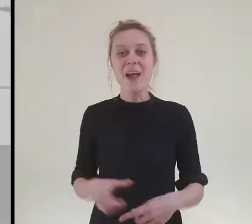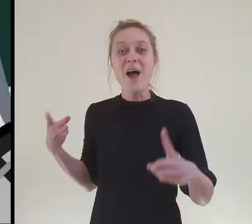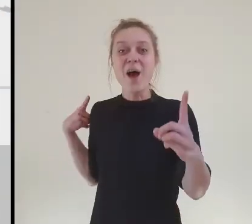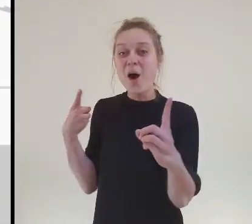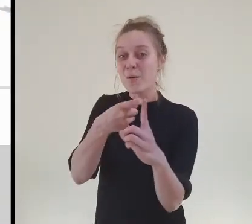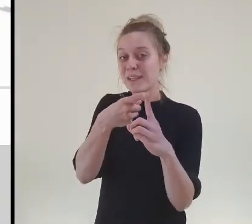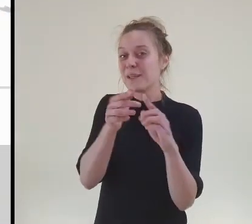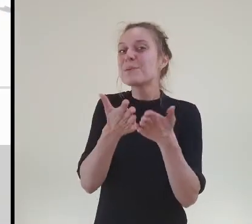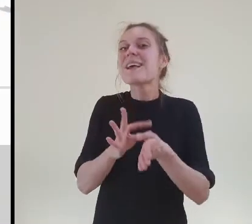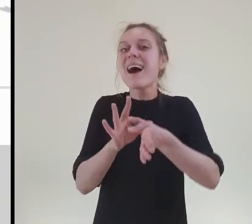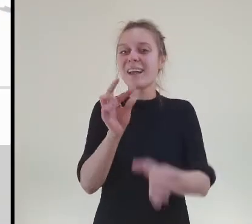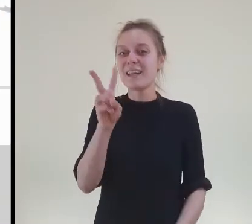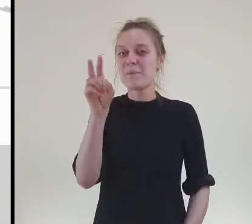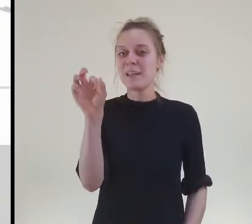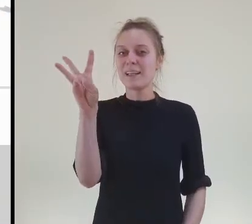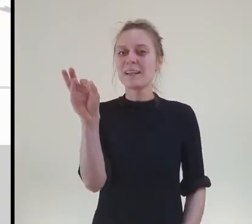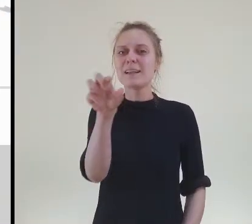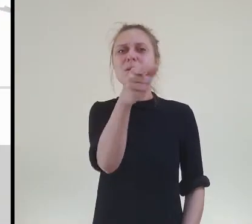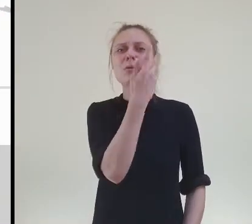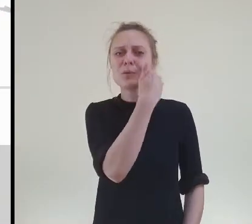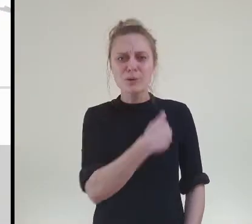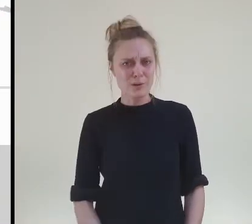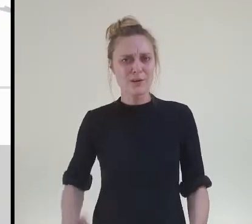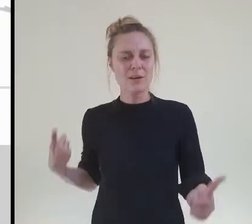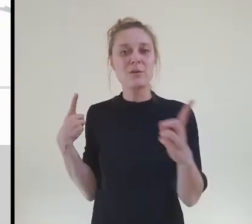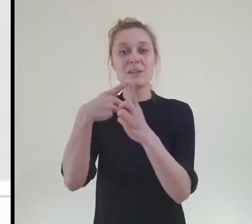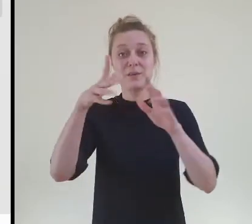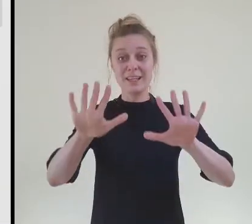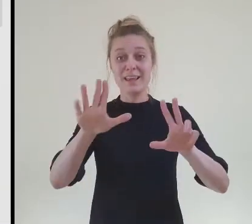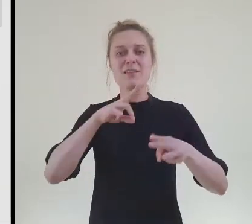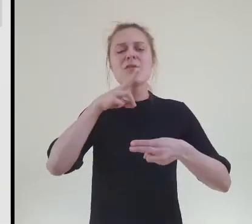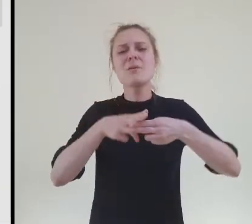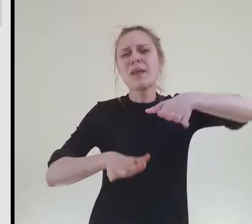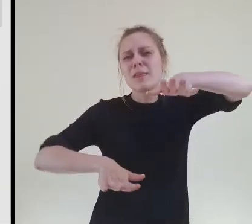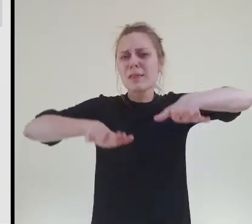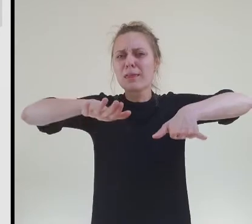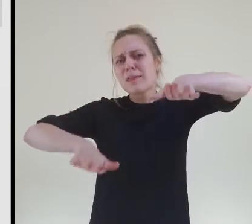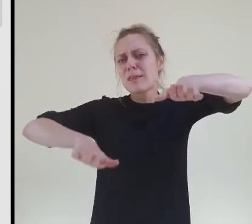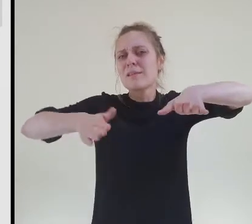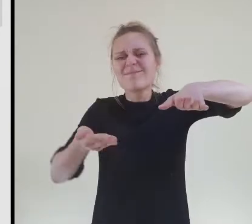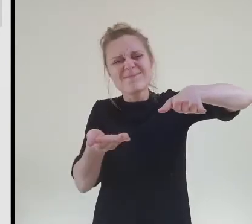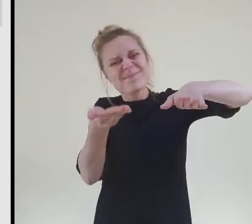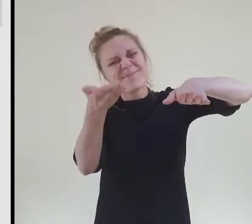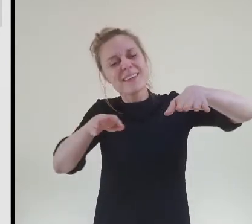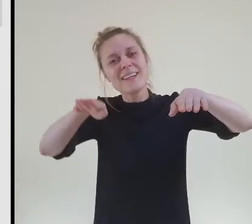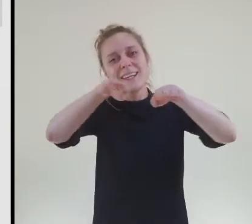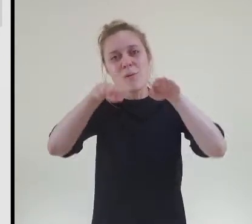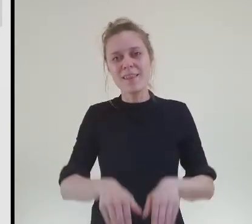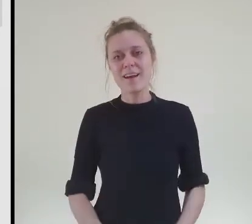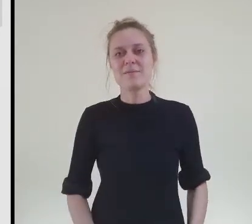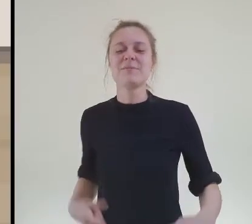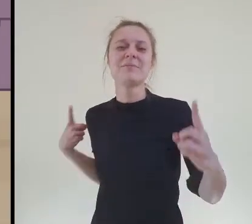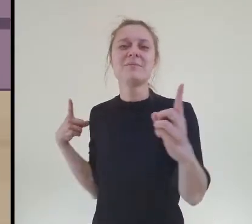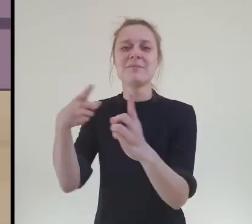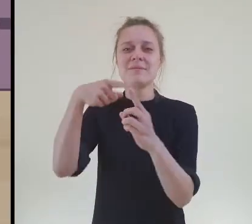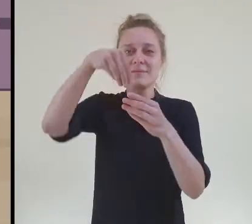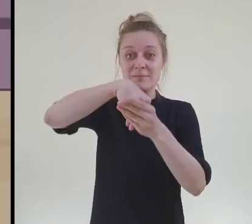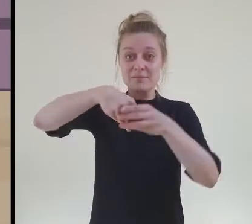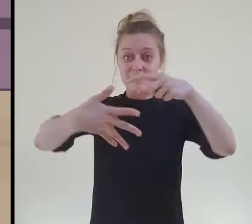¿Conoces los objetivos de la Agenda 2030? El Objetivo 10 se llama Reducción de las Desigualdades